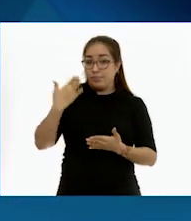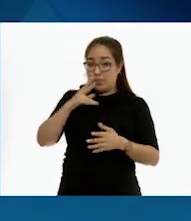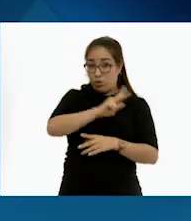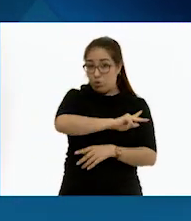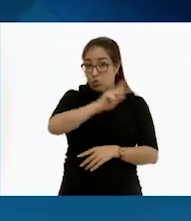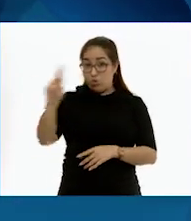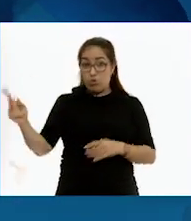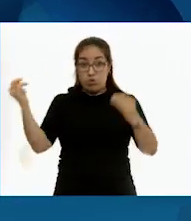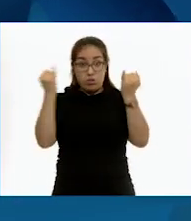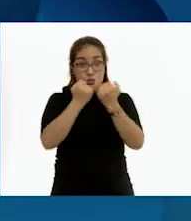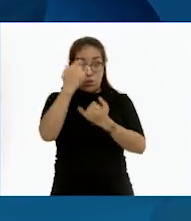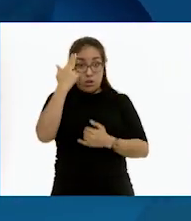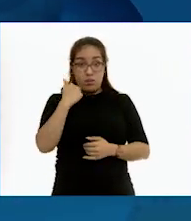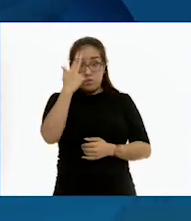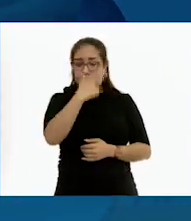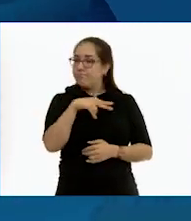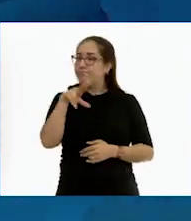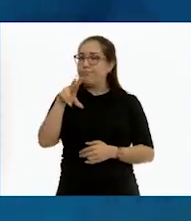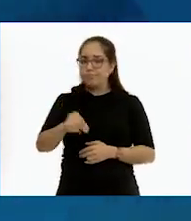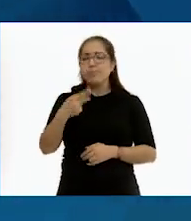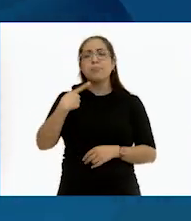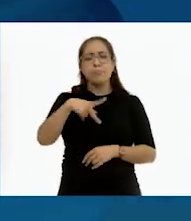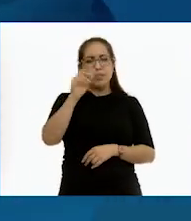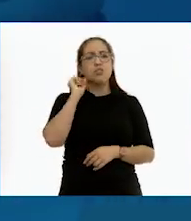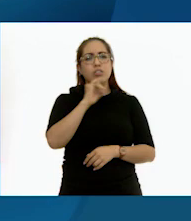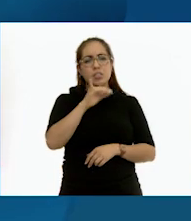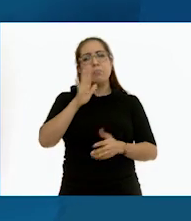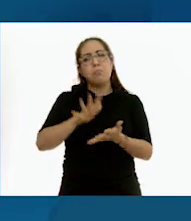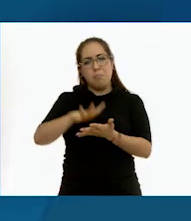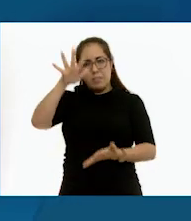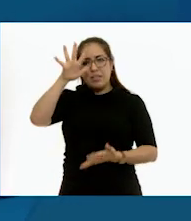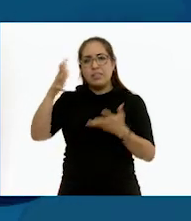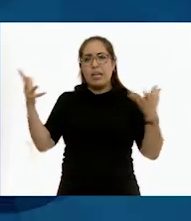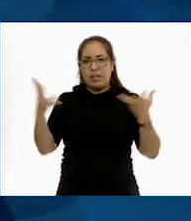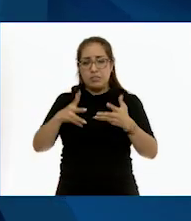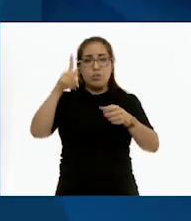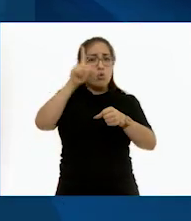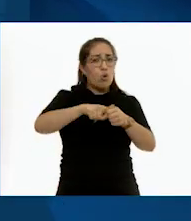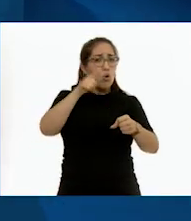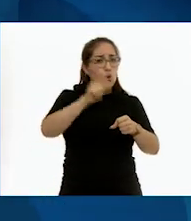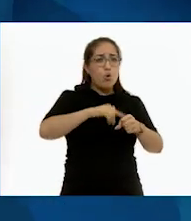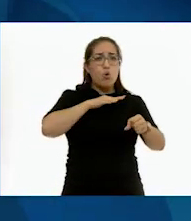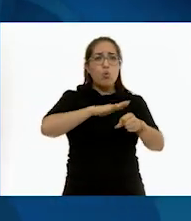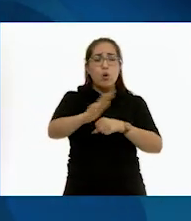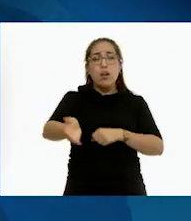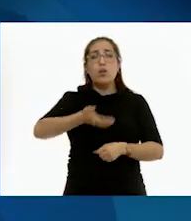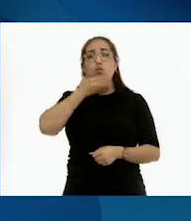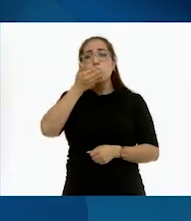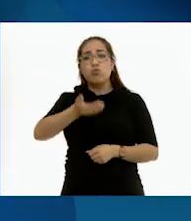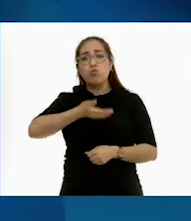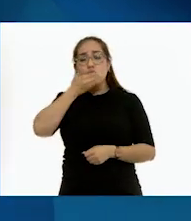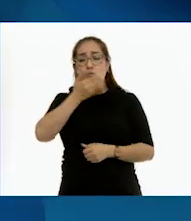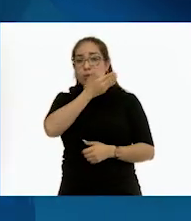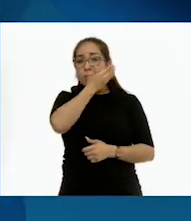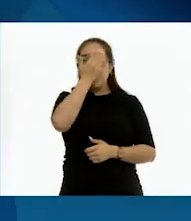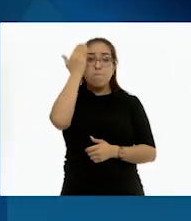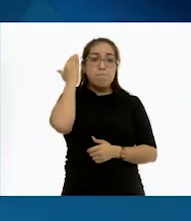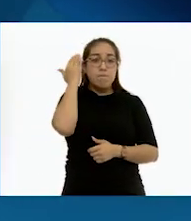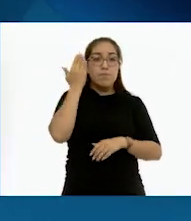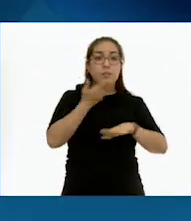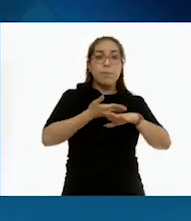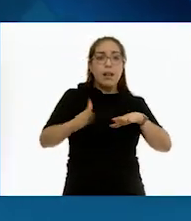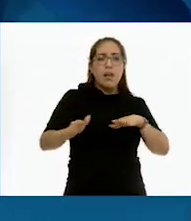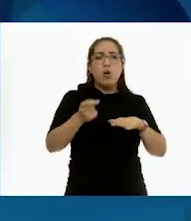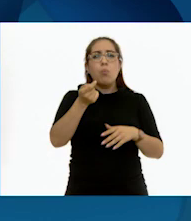se maquillan, pero sí es usual que muchos lo hagan. El color tradicional del maquillaje de un mimo es una base blanca y un